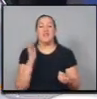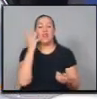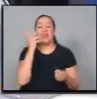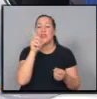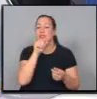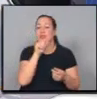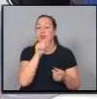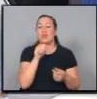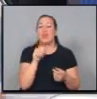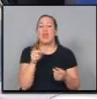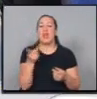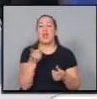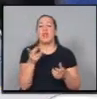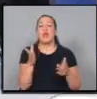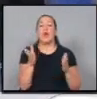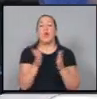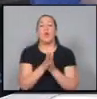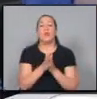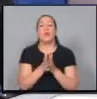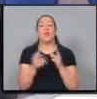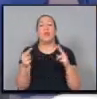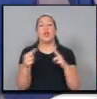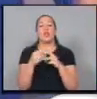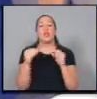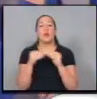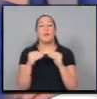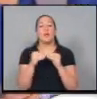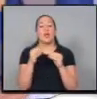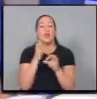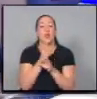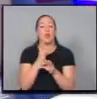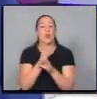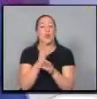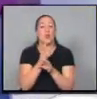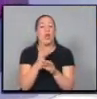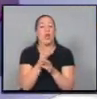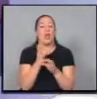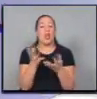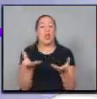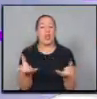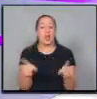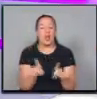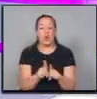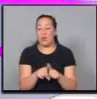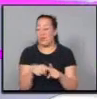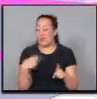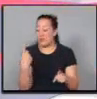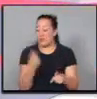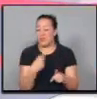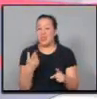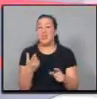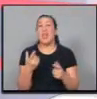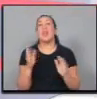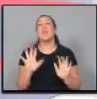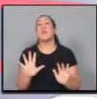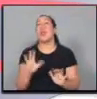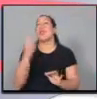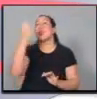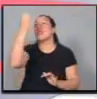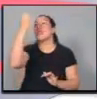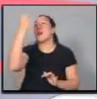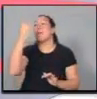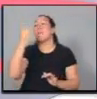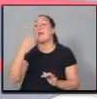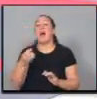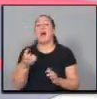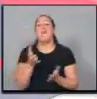encontrar. Iban juntas a encontrarse con compañeras de la escuela, ¿no? Como puede ser cualquiera de nosotros. Y estaban esperando que el semáforo se ponga en verde